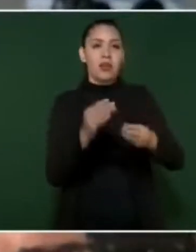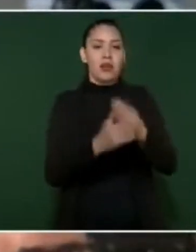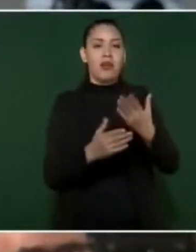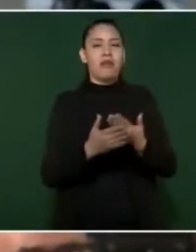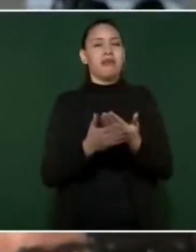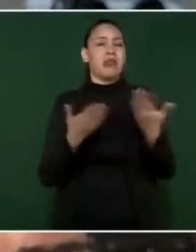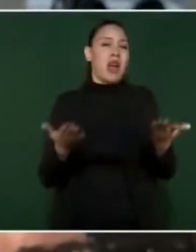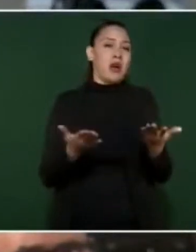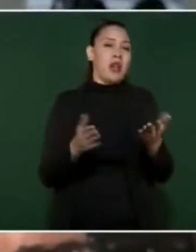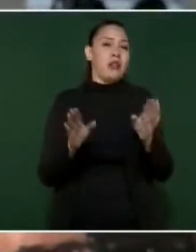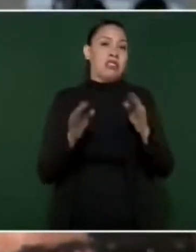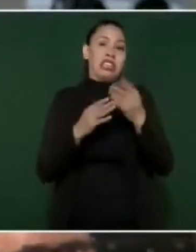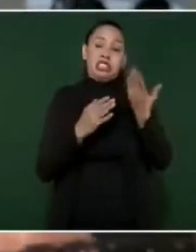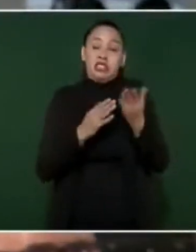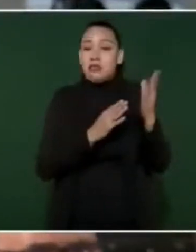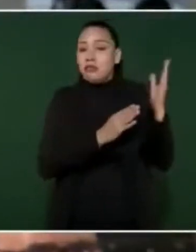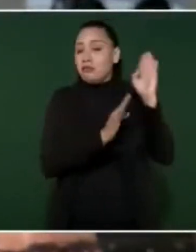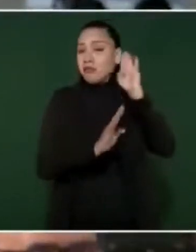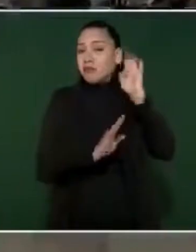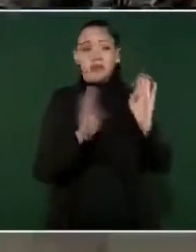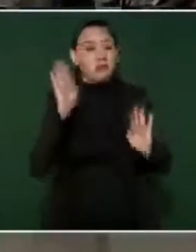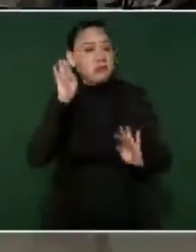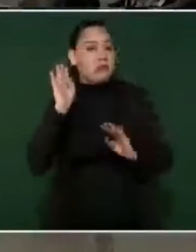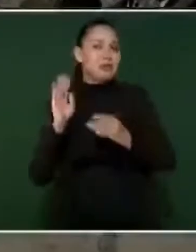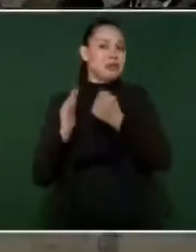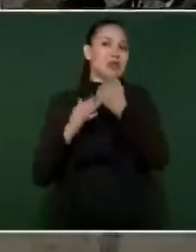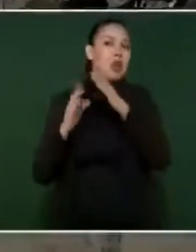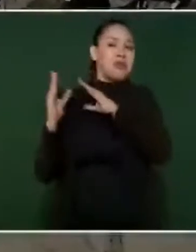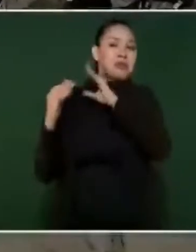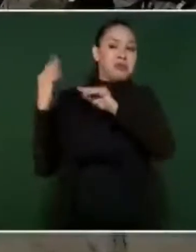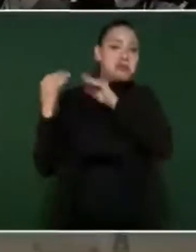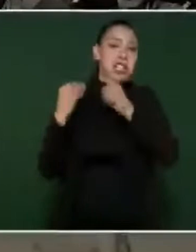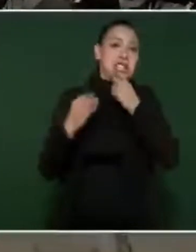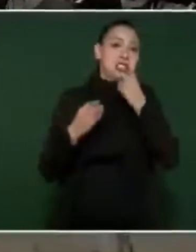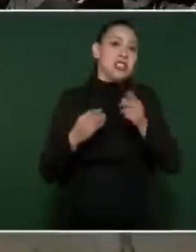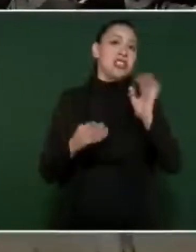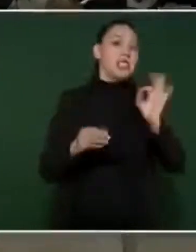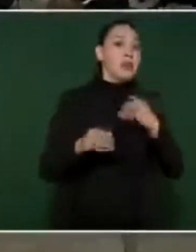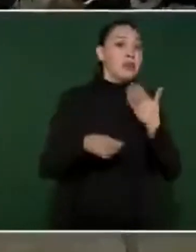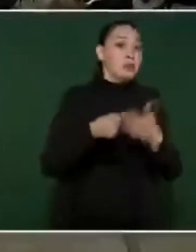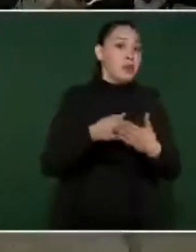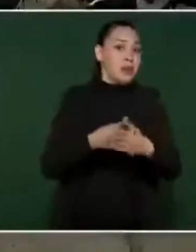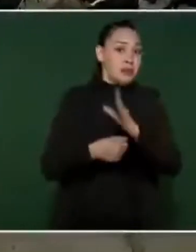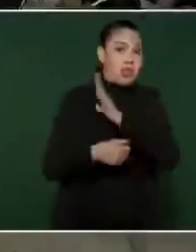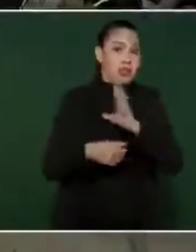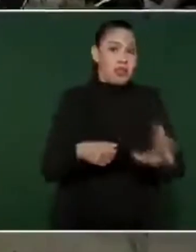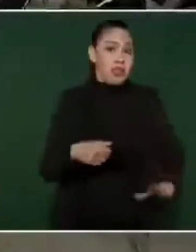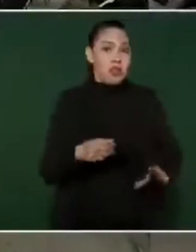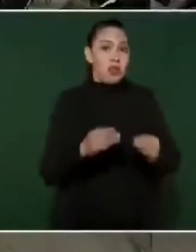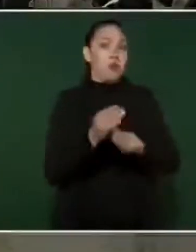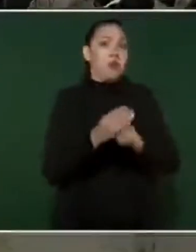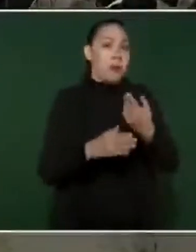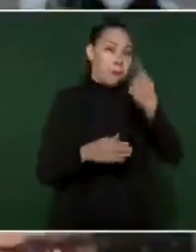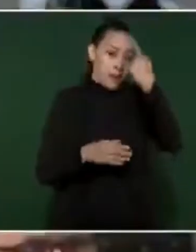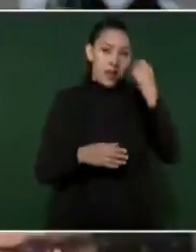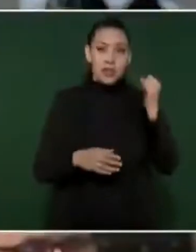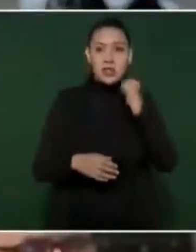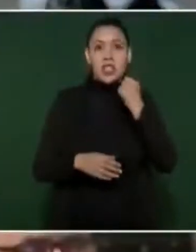por parte de la oposición, o se ha mencionado que uno de los posibles candidatos podría ser justamente García Cabeza de